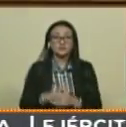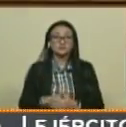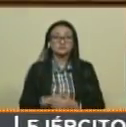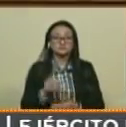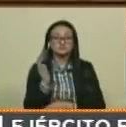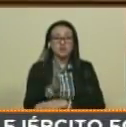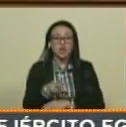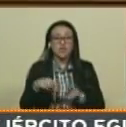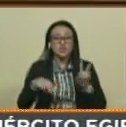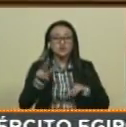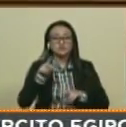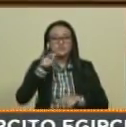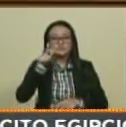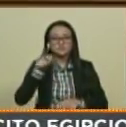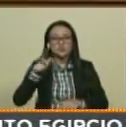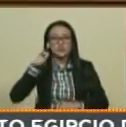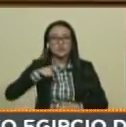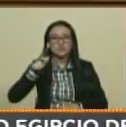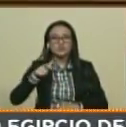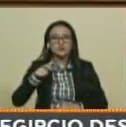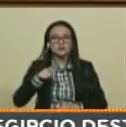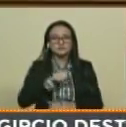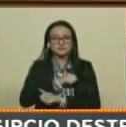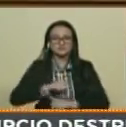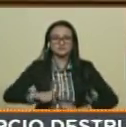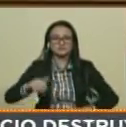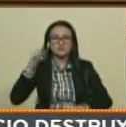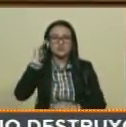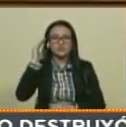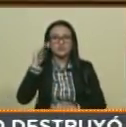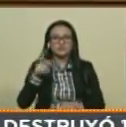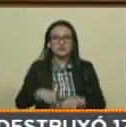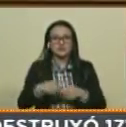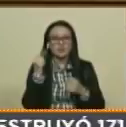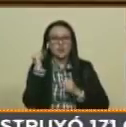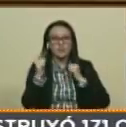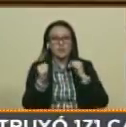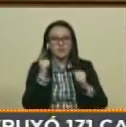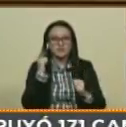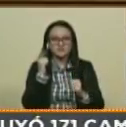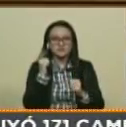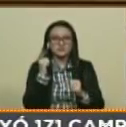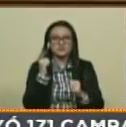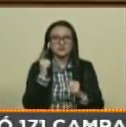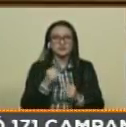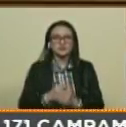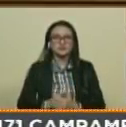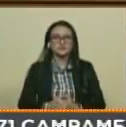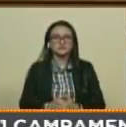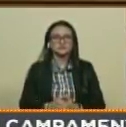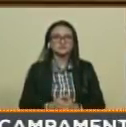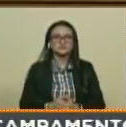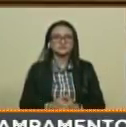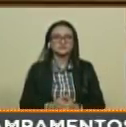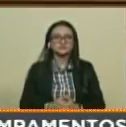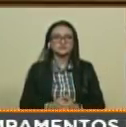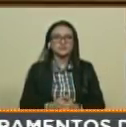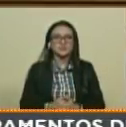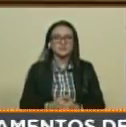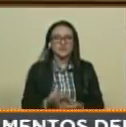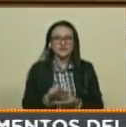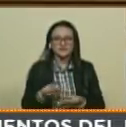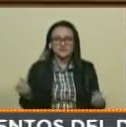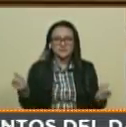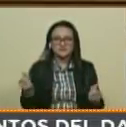12 funcionarios del ejército por los delitos de homicidio intencional calificado, con alevosía, desaparición